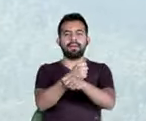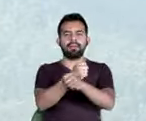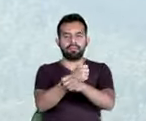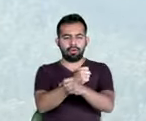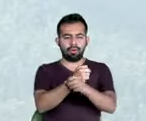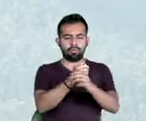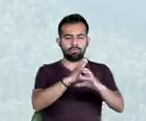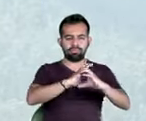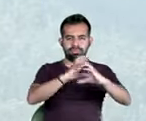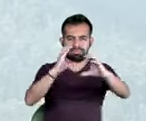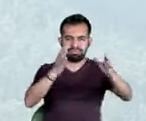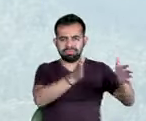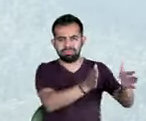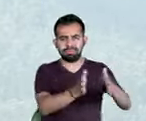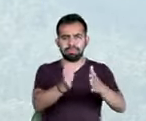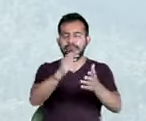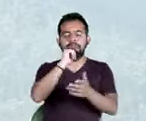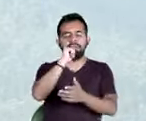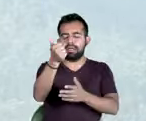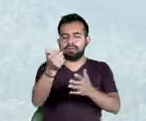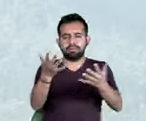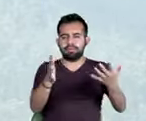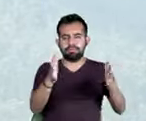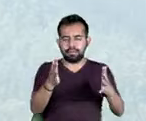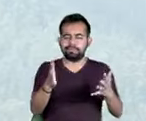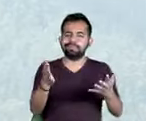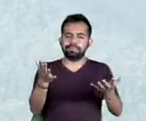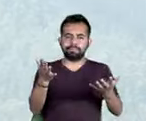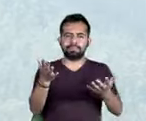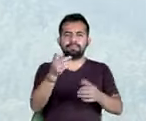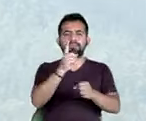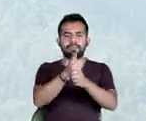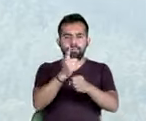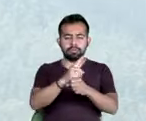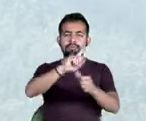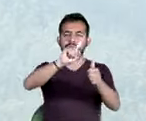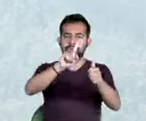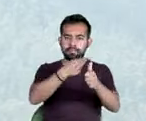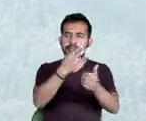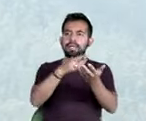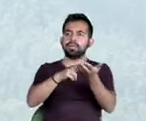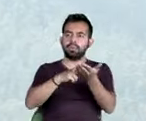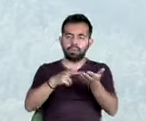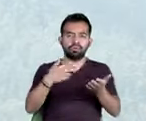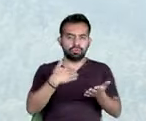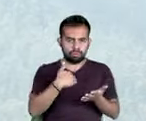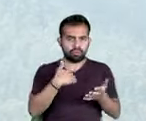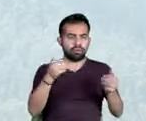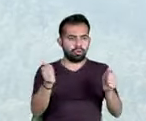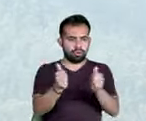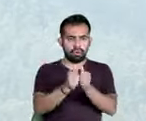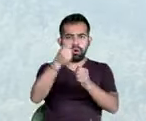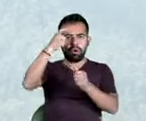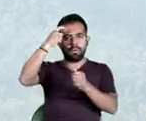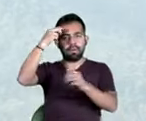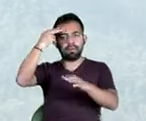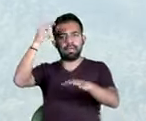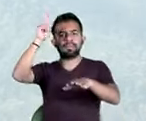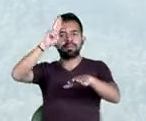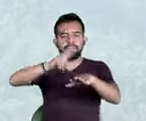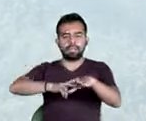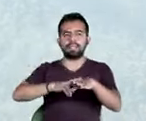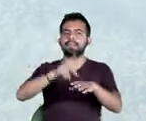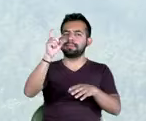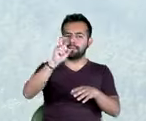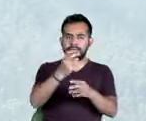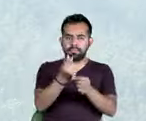central, que hasta este momento no llegan. Por lo tanto, de las primeras reuniones que tendré yo con el gobierno nacional será para tener las cuentas